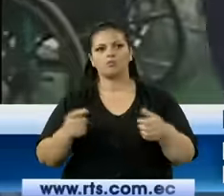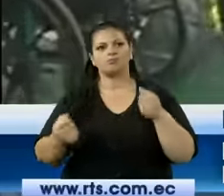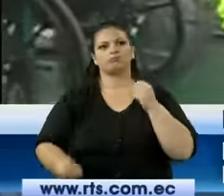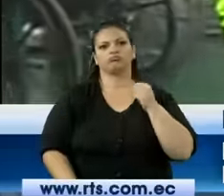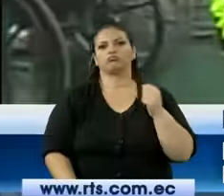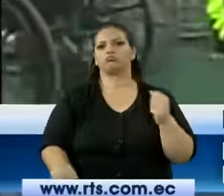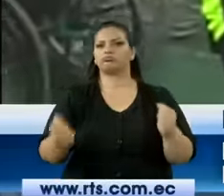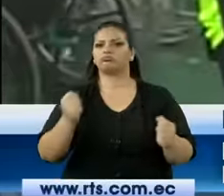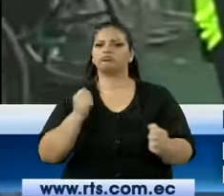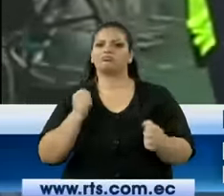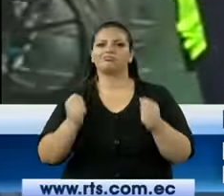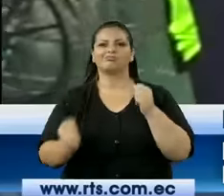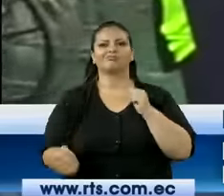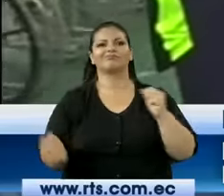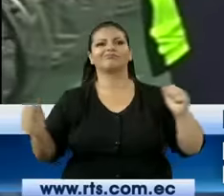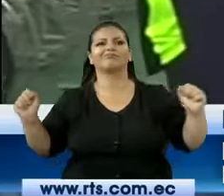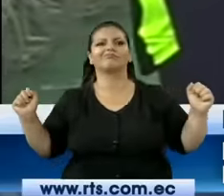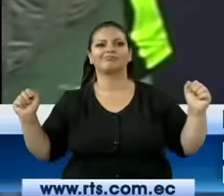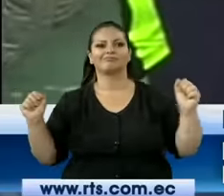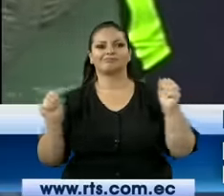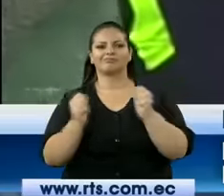los cuidados que deberían de tener,